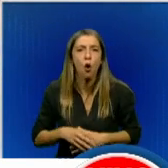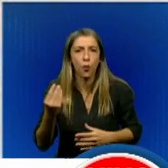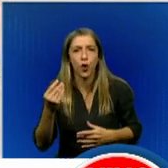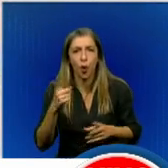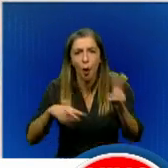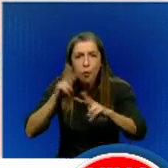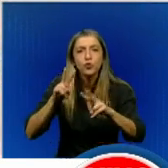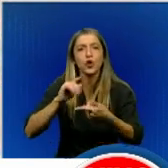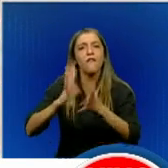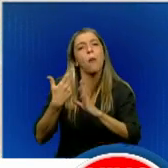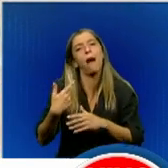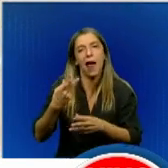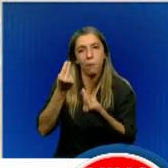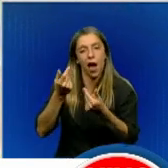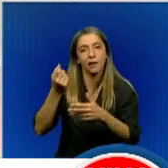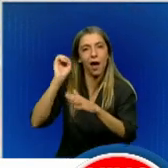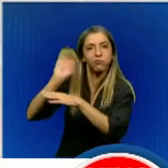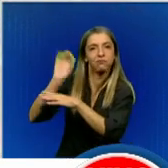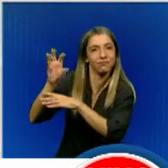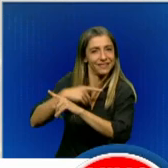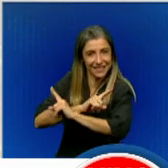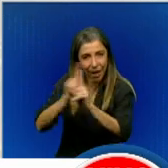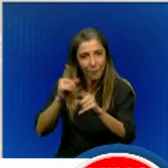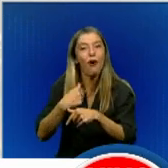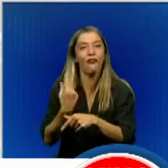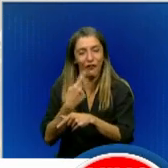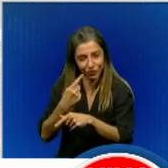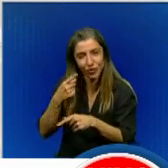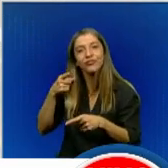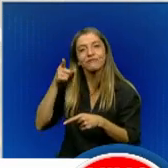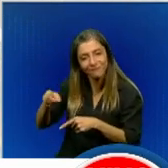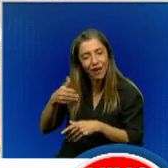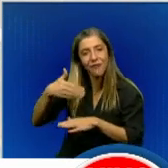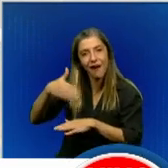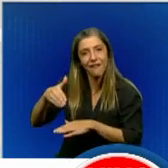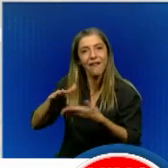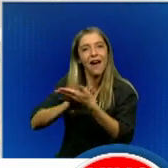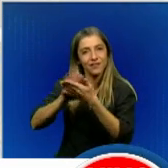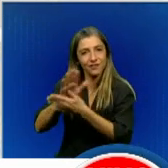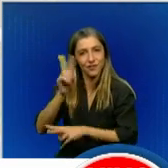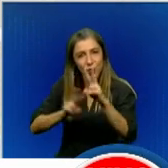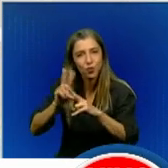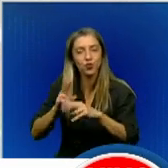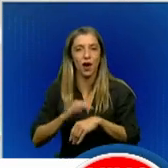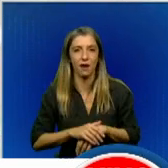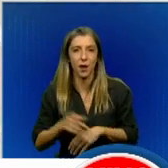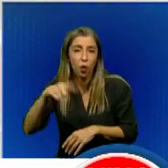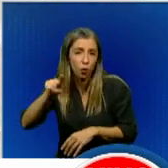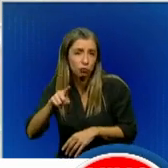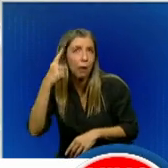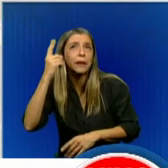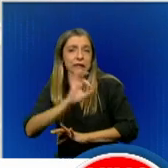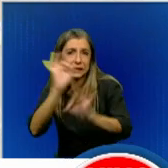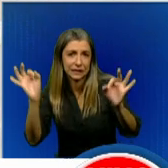o se olvidan los diputados pensando cuando hablan de suba de impuestos a la